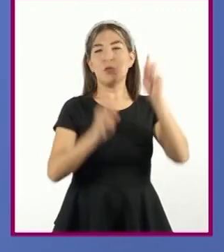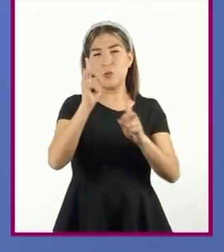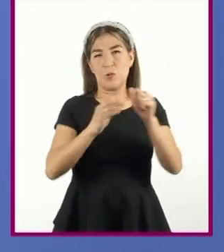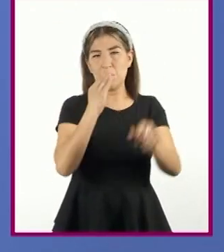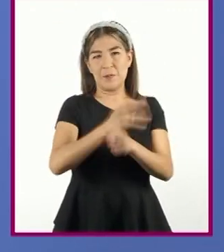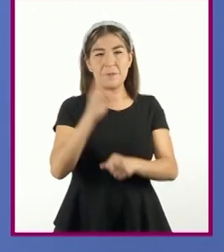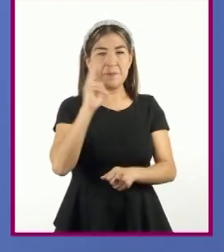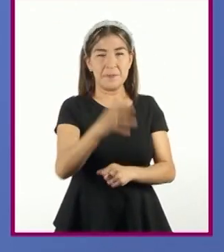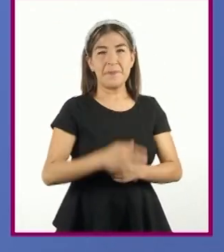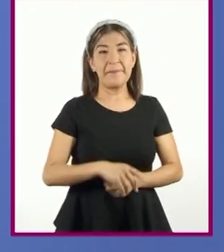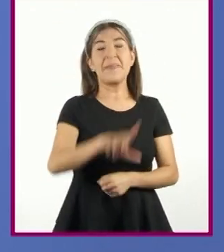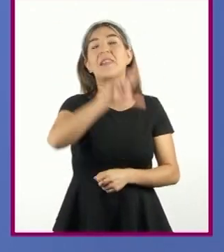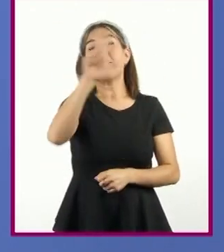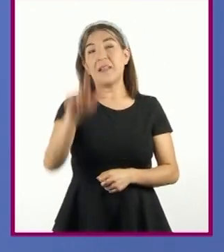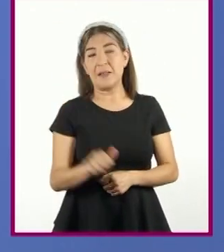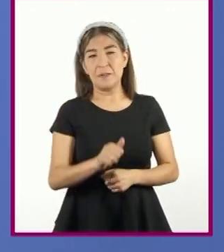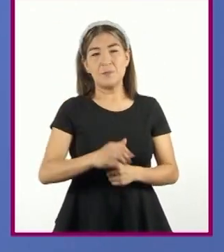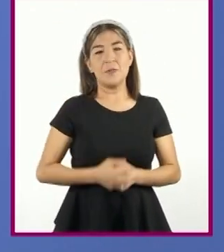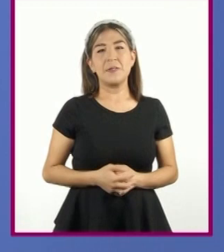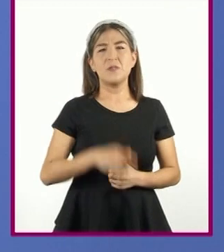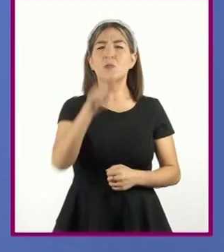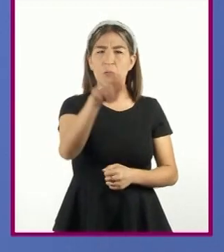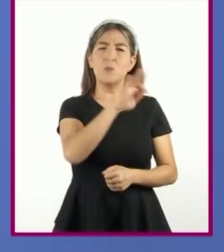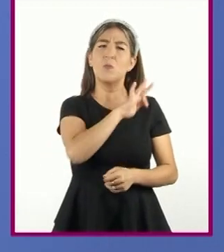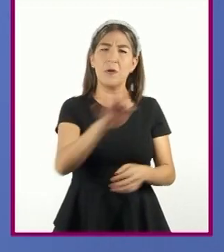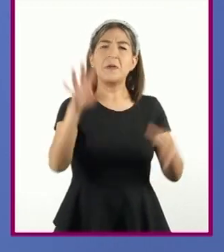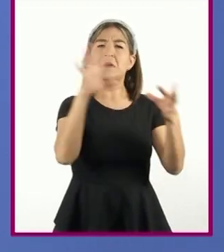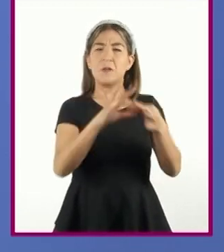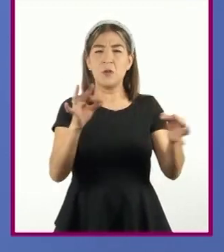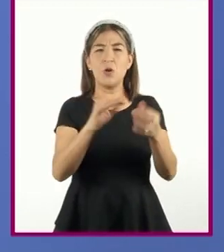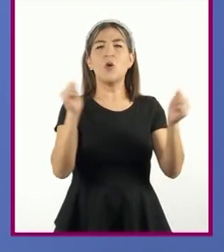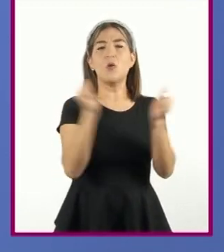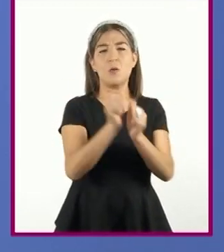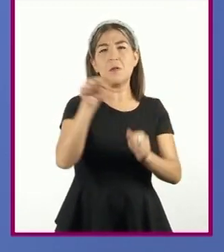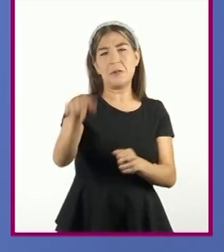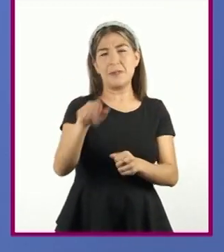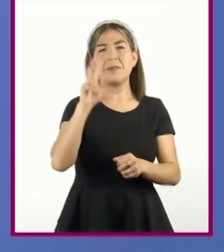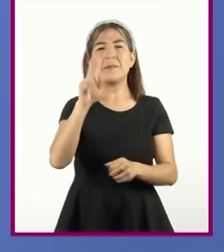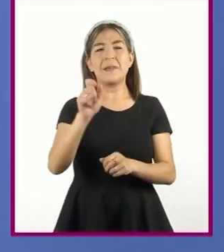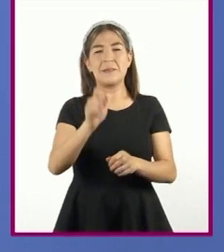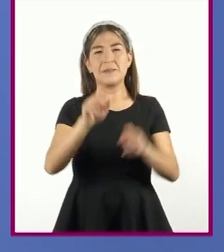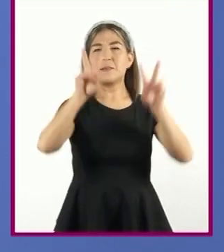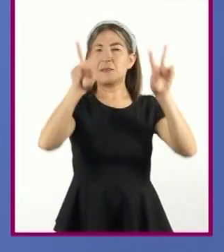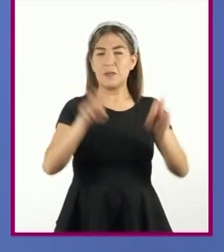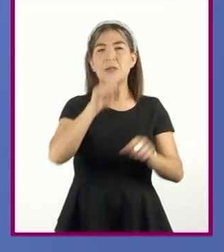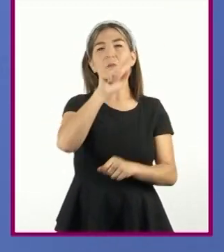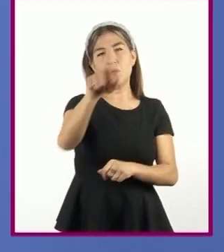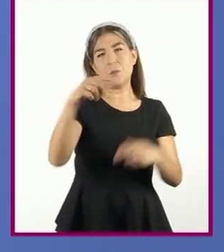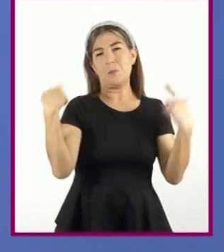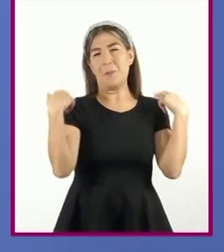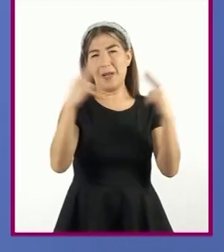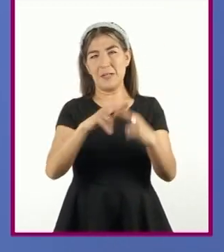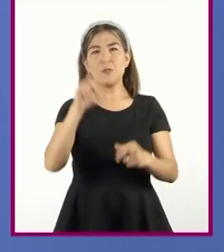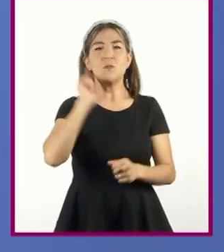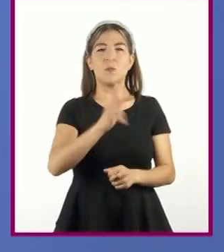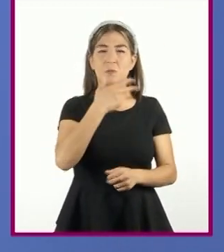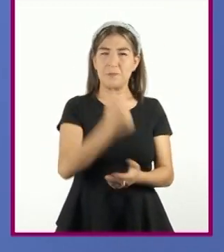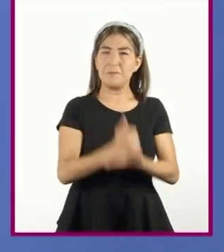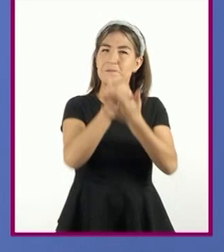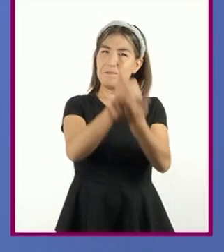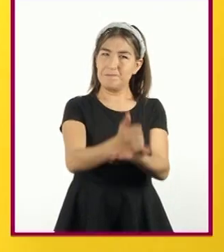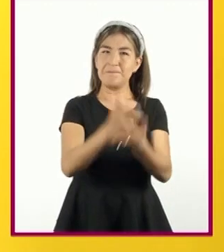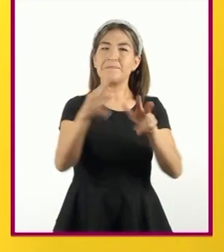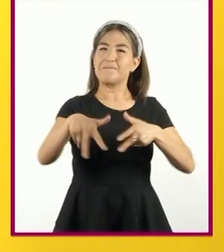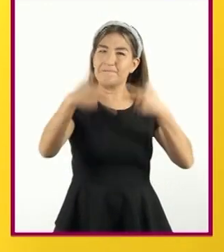surjan. Posteriormente, las podrán aclarar con la explicación del tema y con la ayuda de sus maestras y